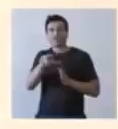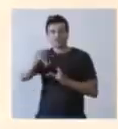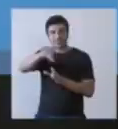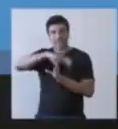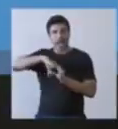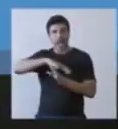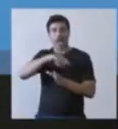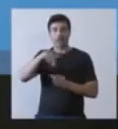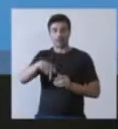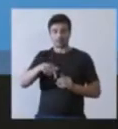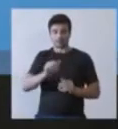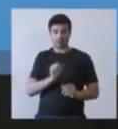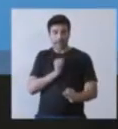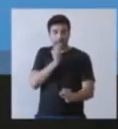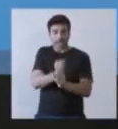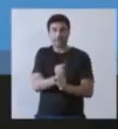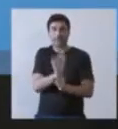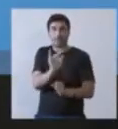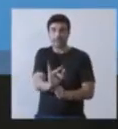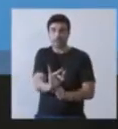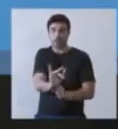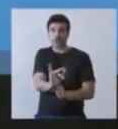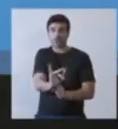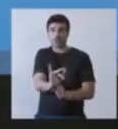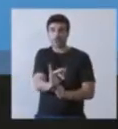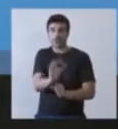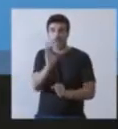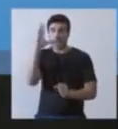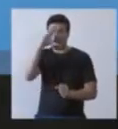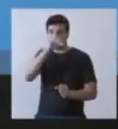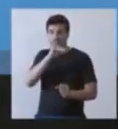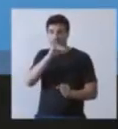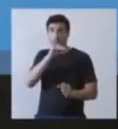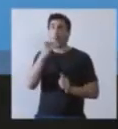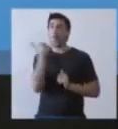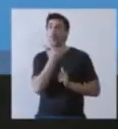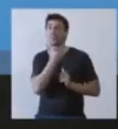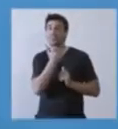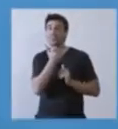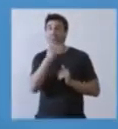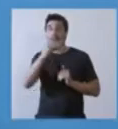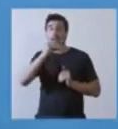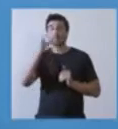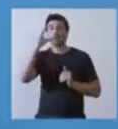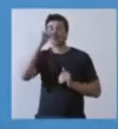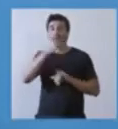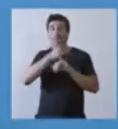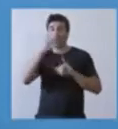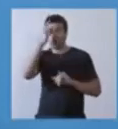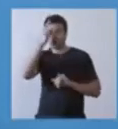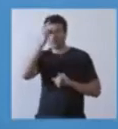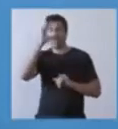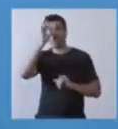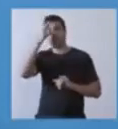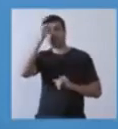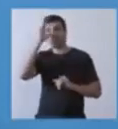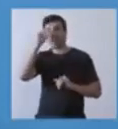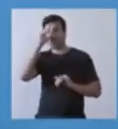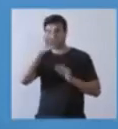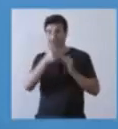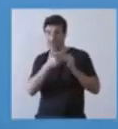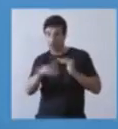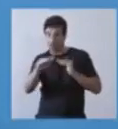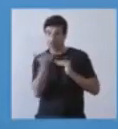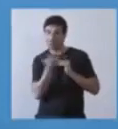hasta el día miércoles a las 24 horas decir a partir del jueves a las 0 horas todos los micros del área metropolitana